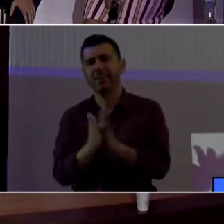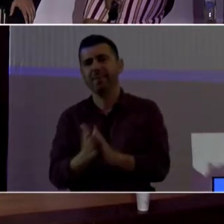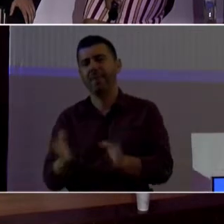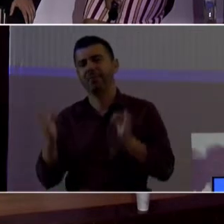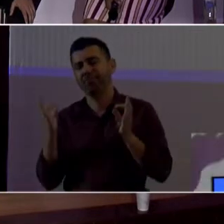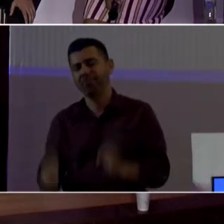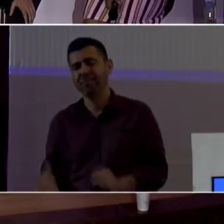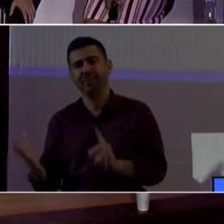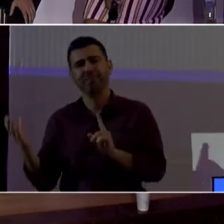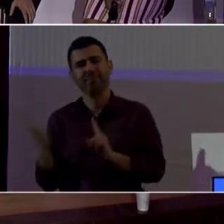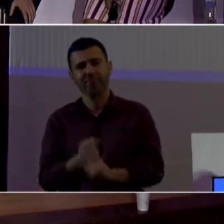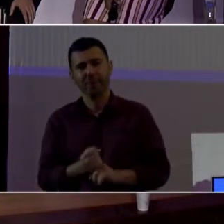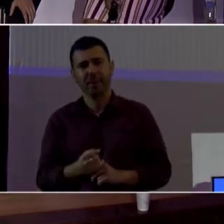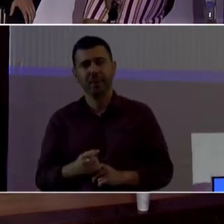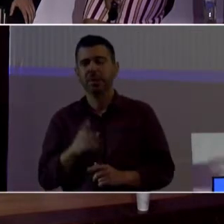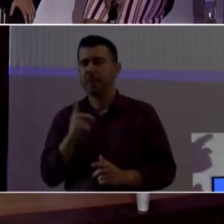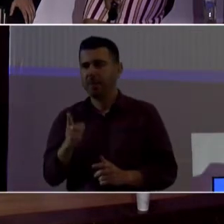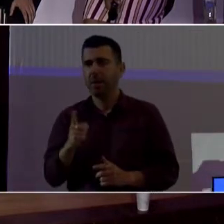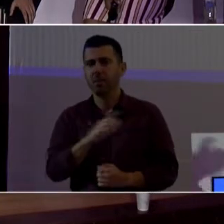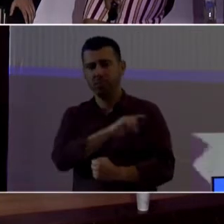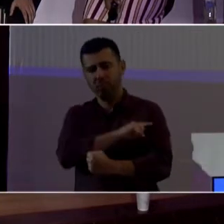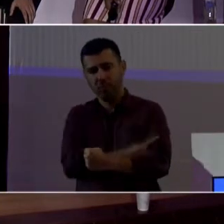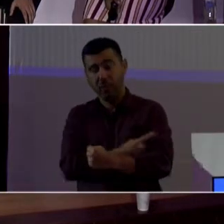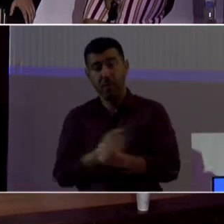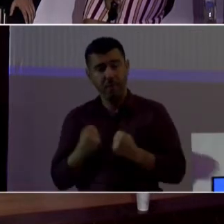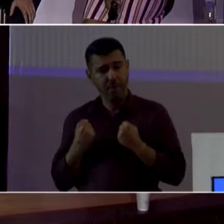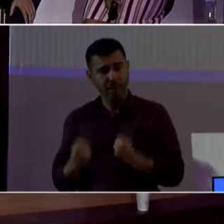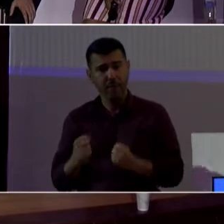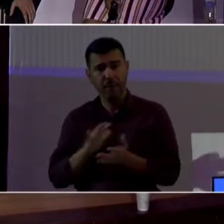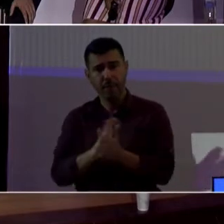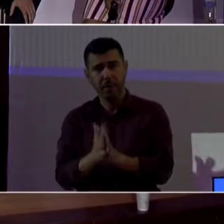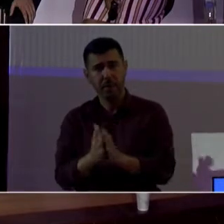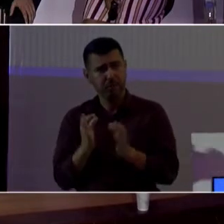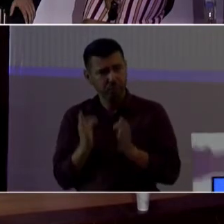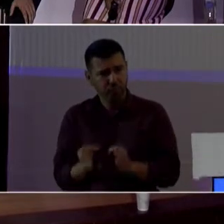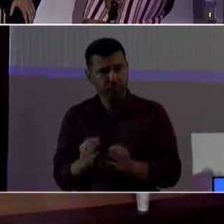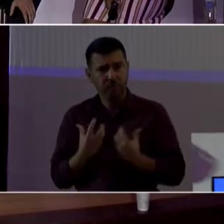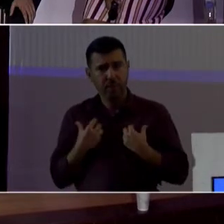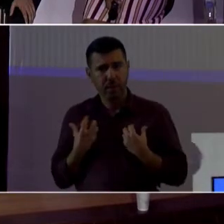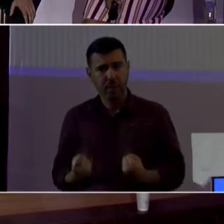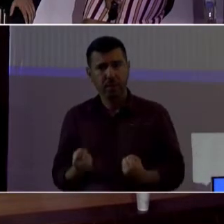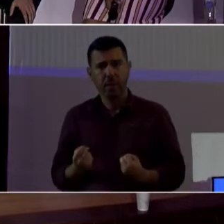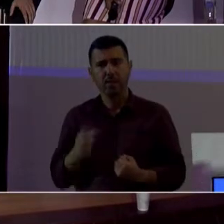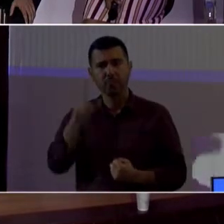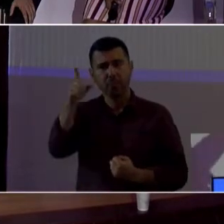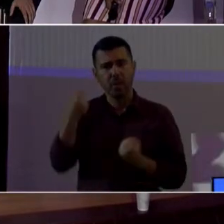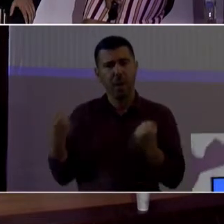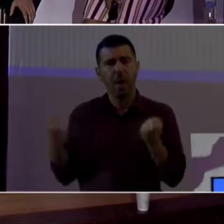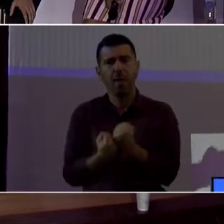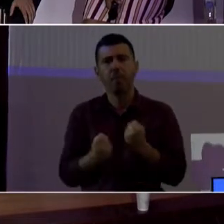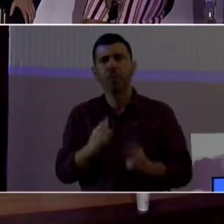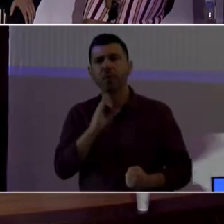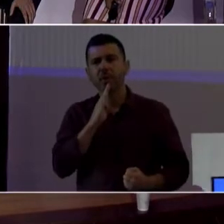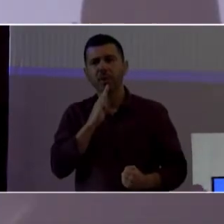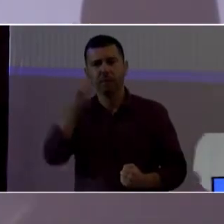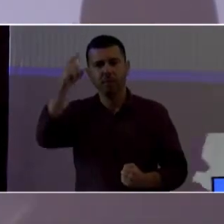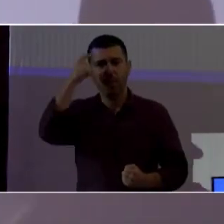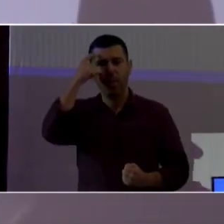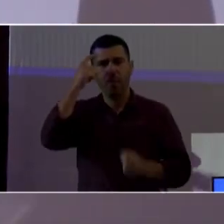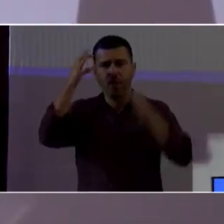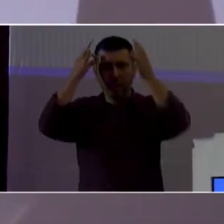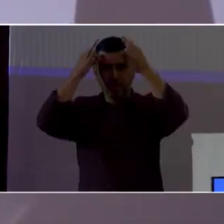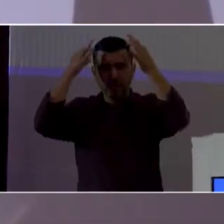compromiso firme, férreo y disciplinado del Estado colombiano, del gobierno, de